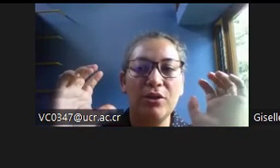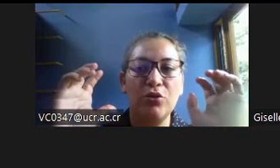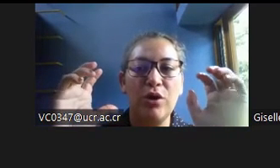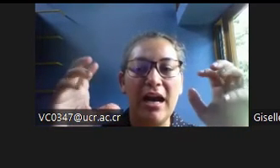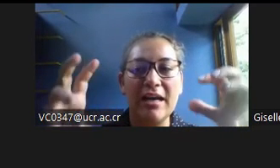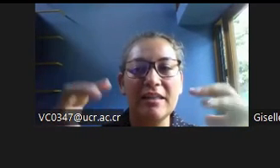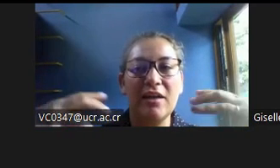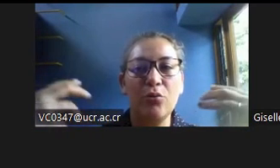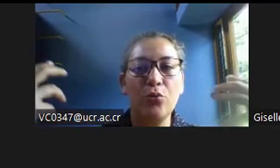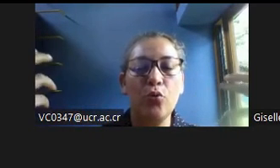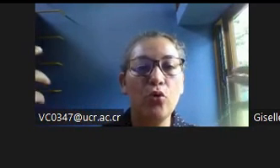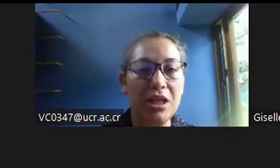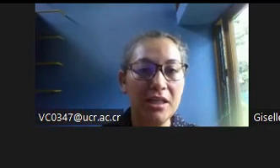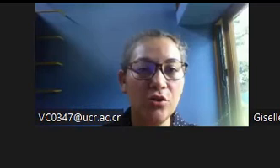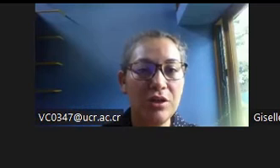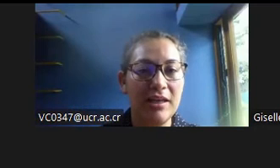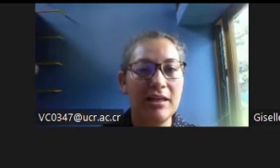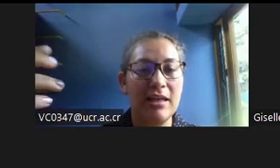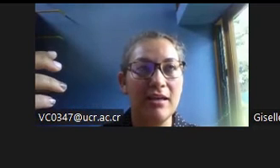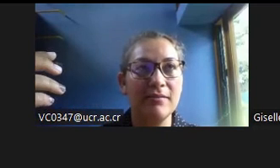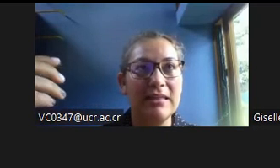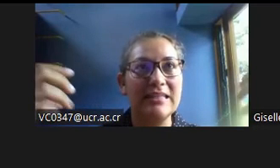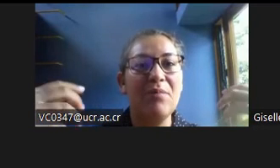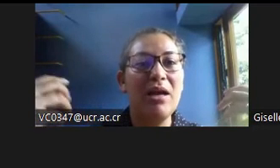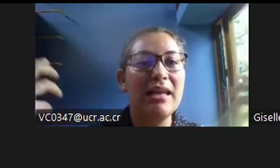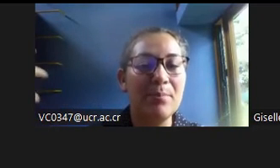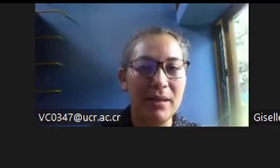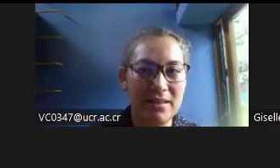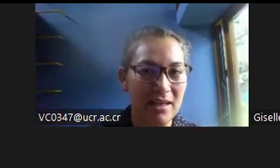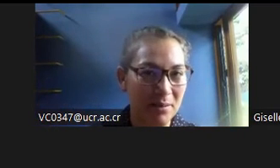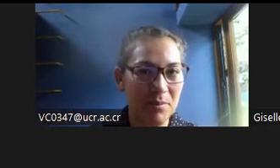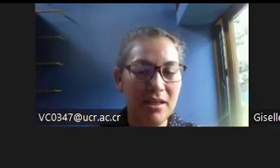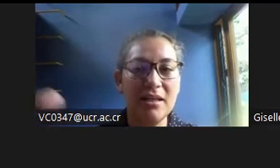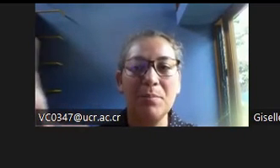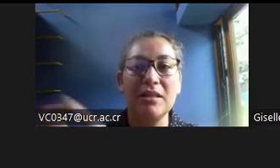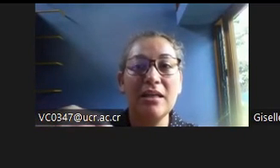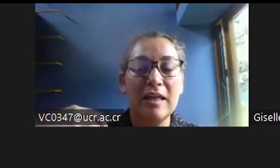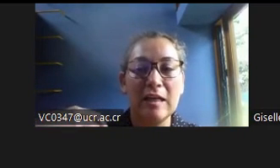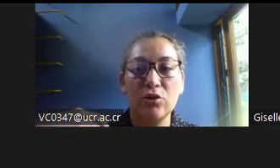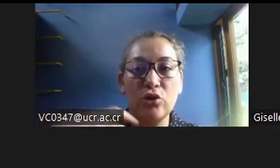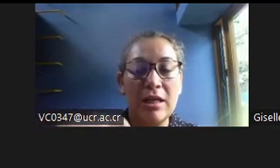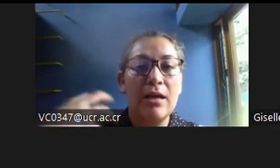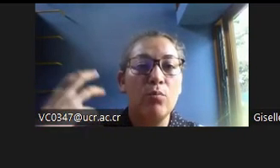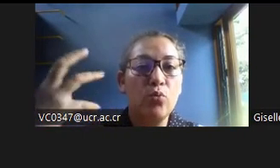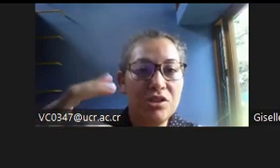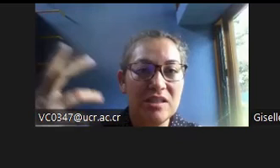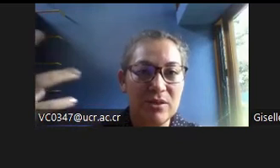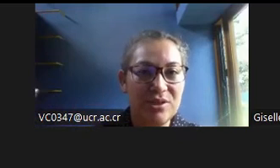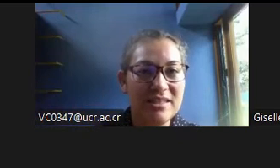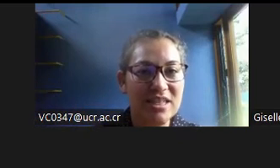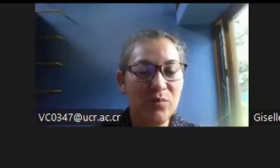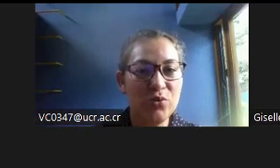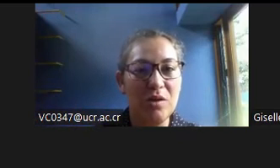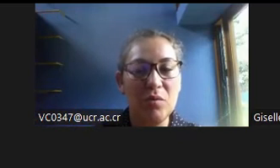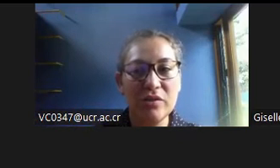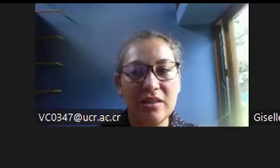en cuanto a generar un contenido que llame a la empatía, ¿verdad? A la empatía de la que muchas